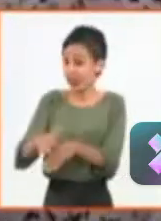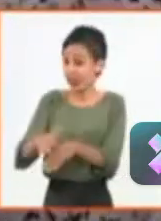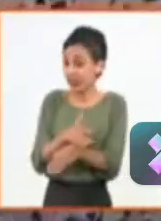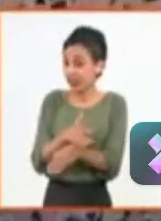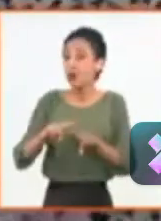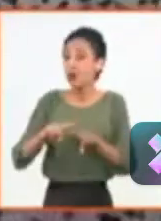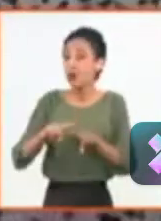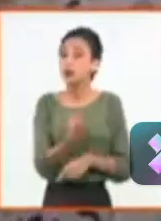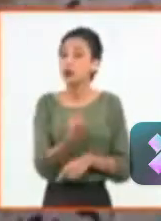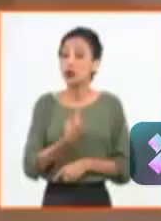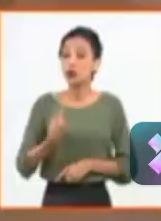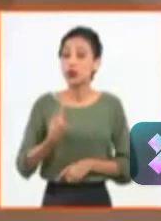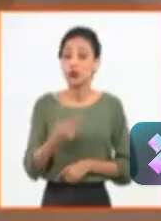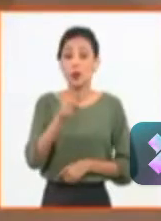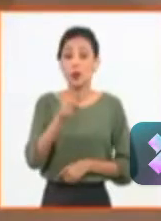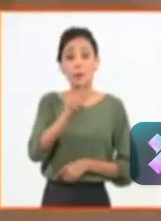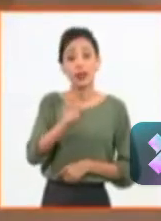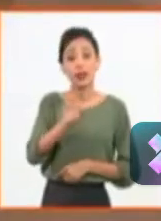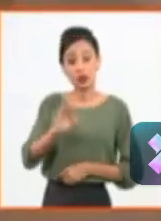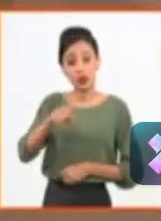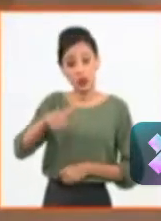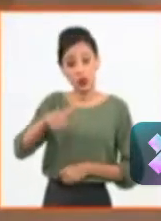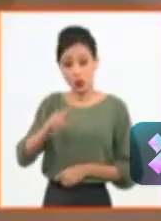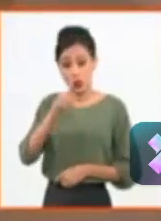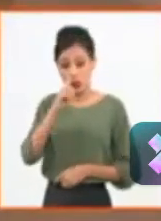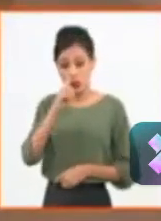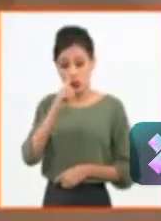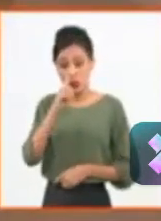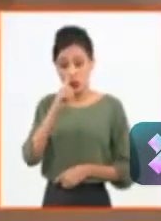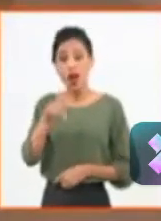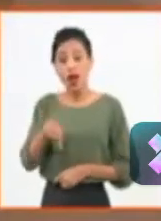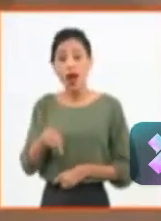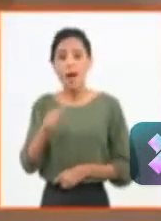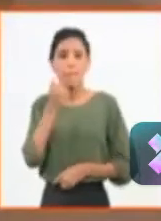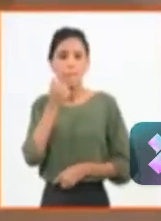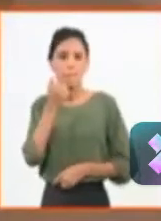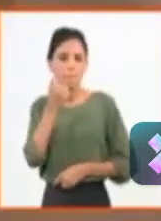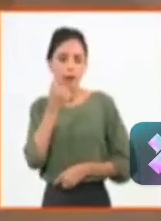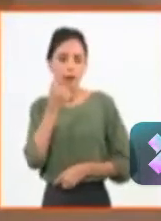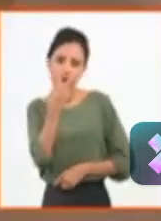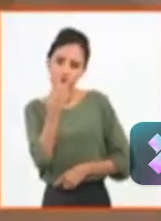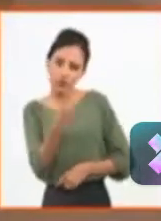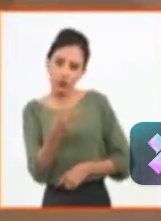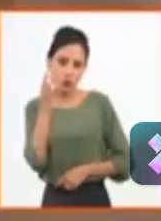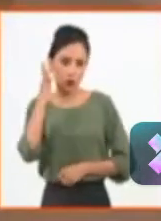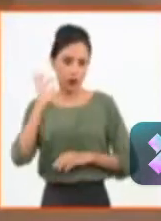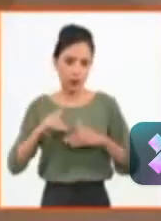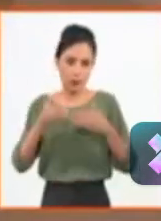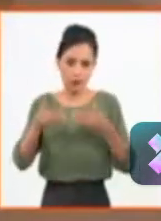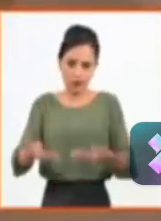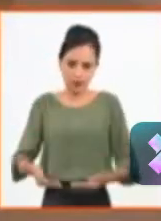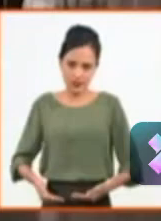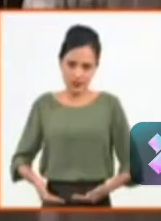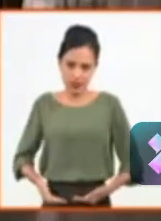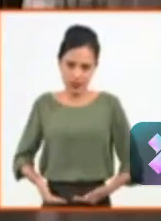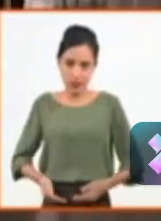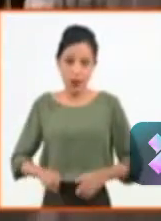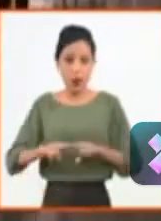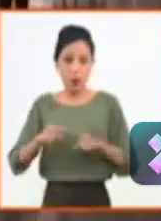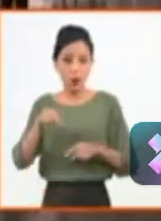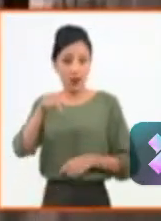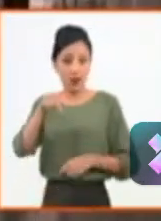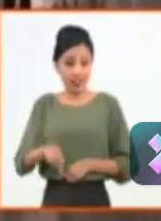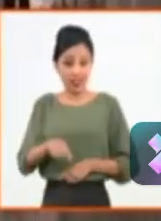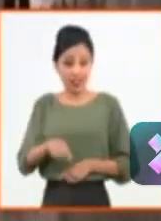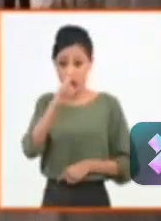a partir del 28 de junio a crecer mucho más en prestaciones, porque evidentemente es el hospital